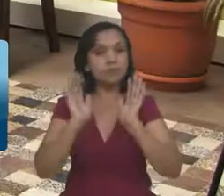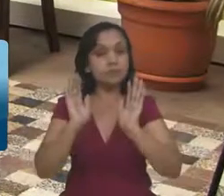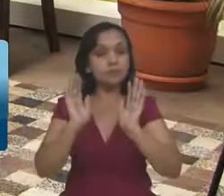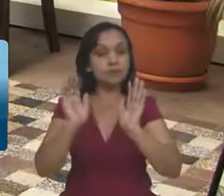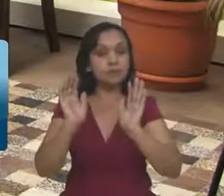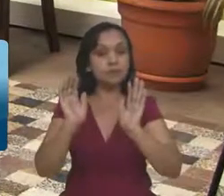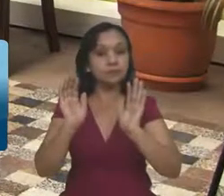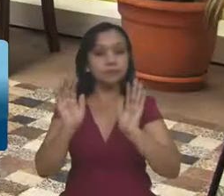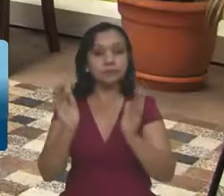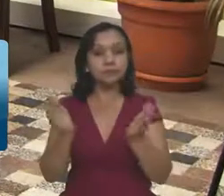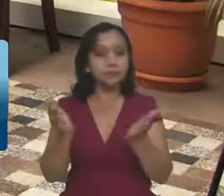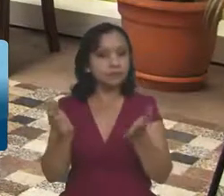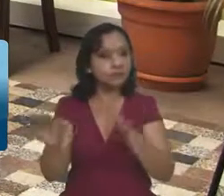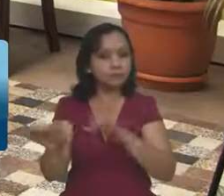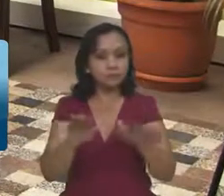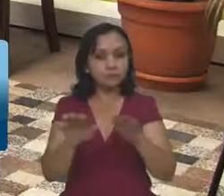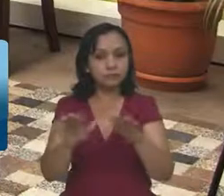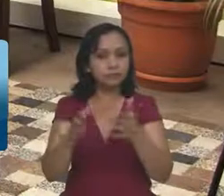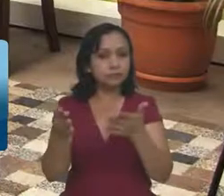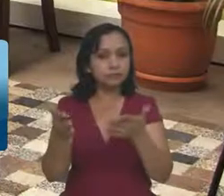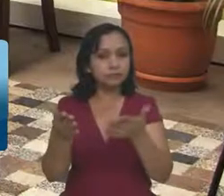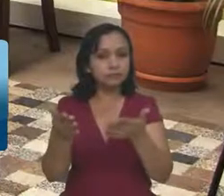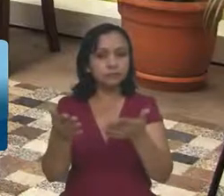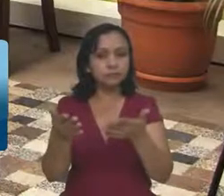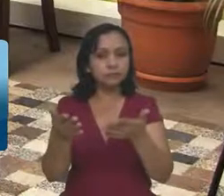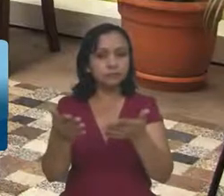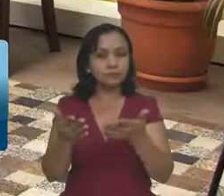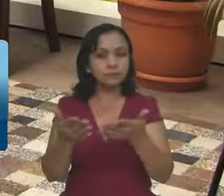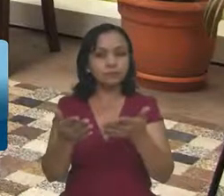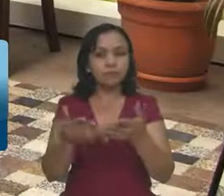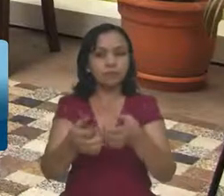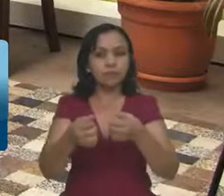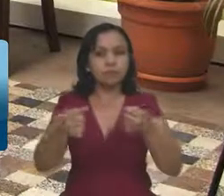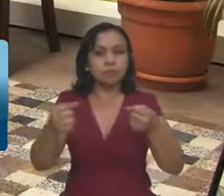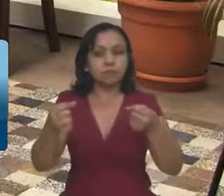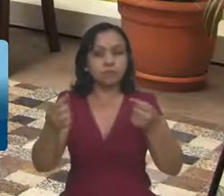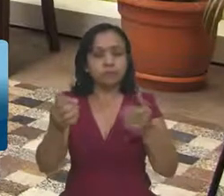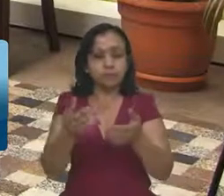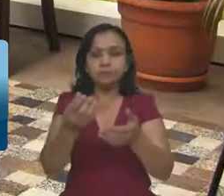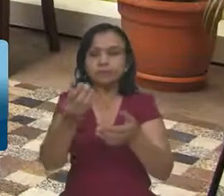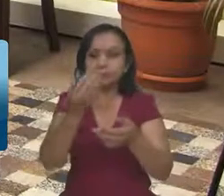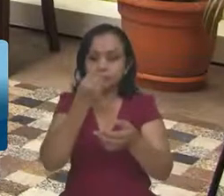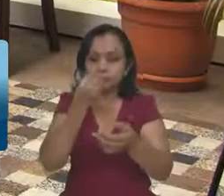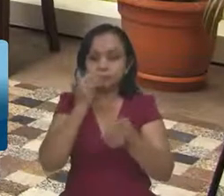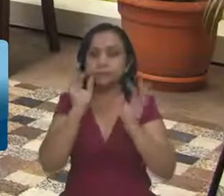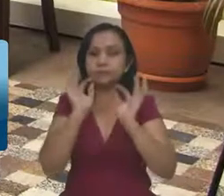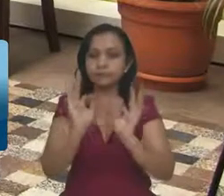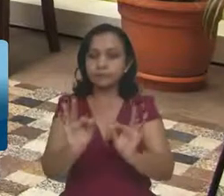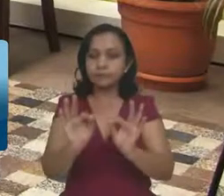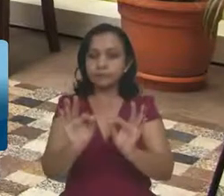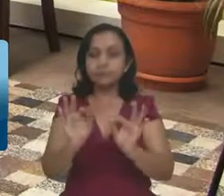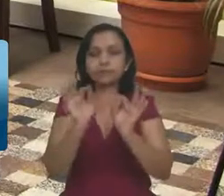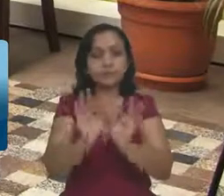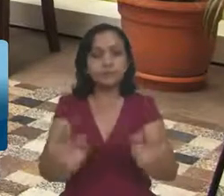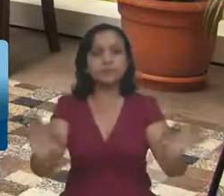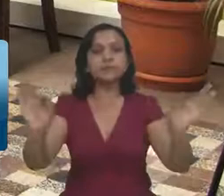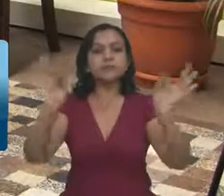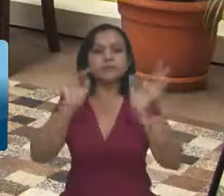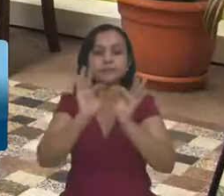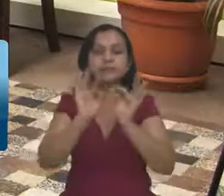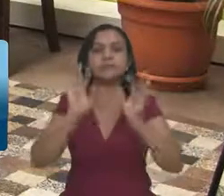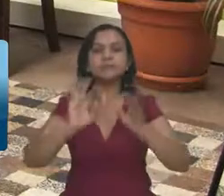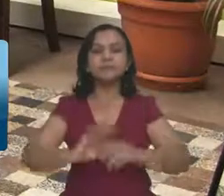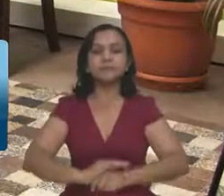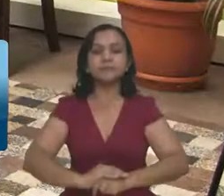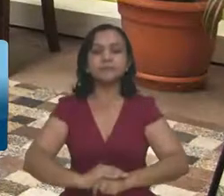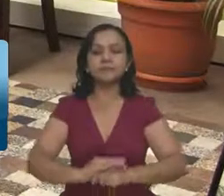así, no tratar de aumentar de peso, pero sí comer saludable. Es lo muy importante. Ok.